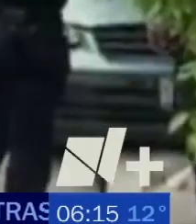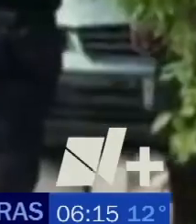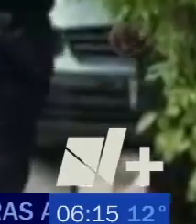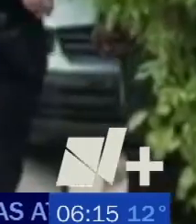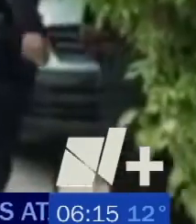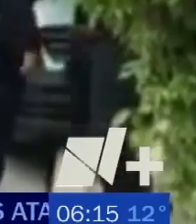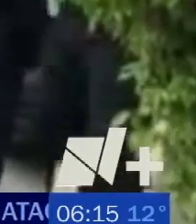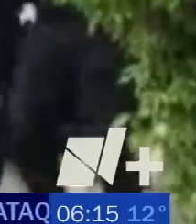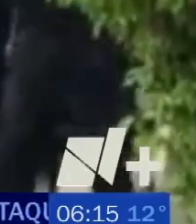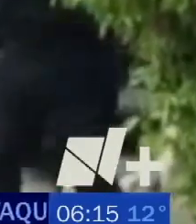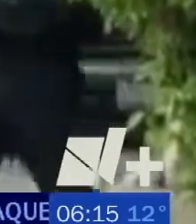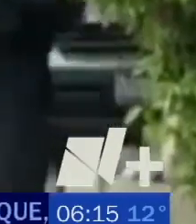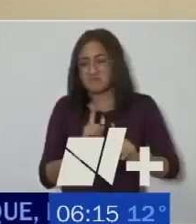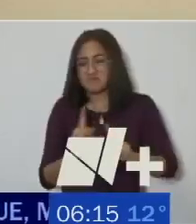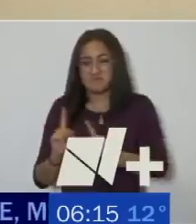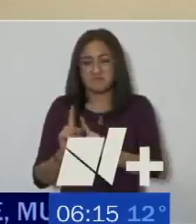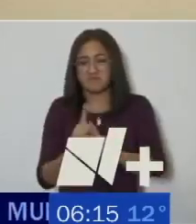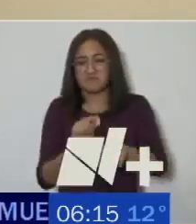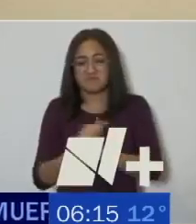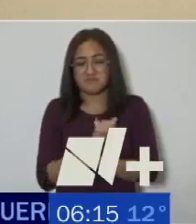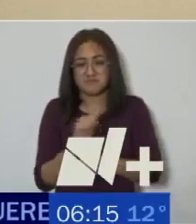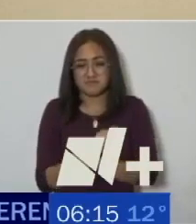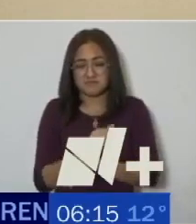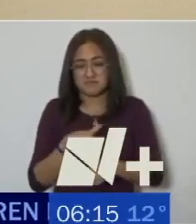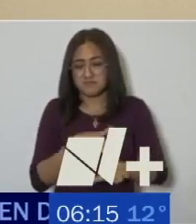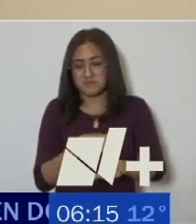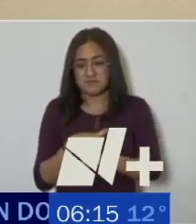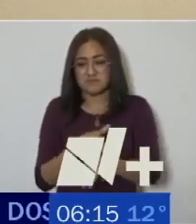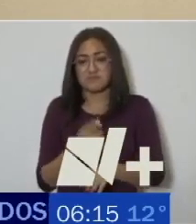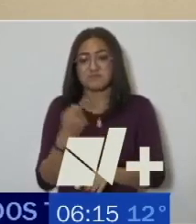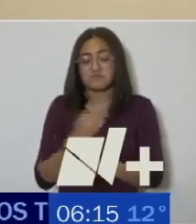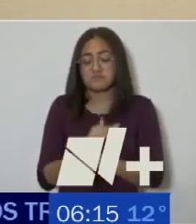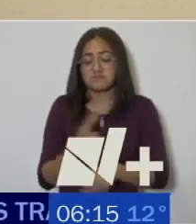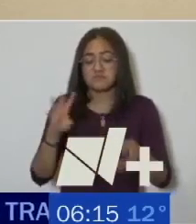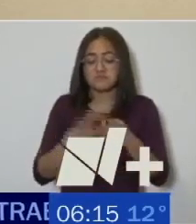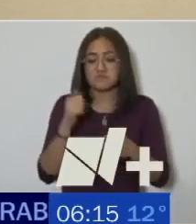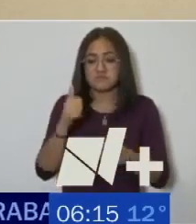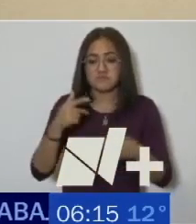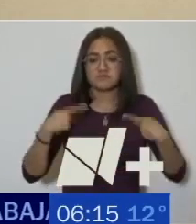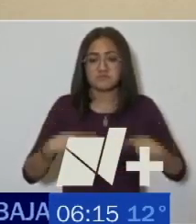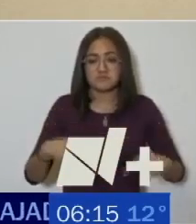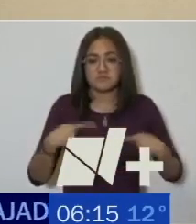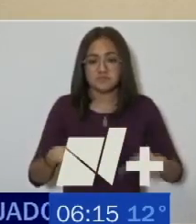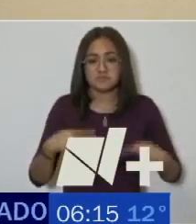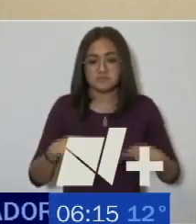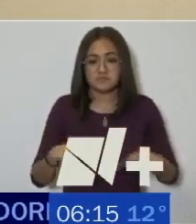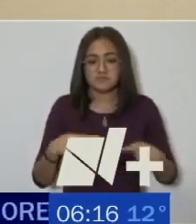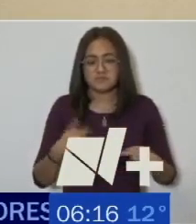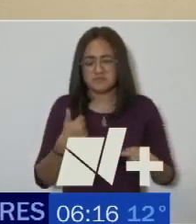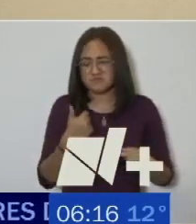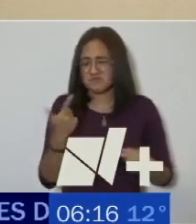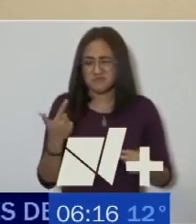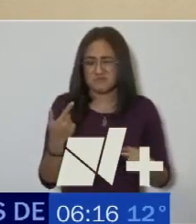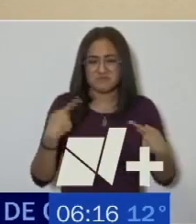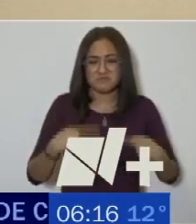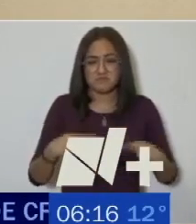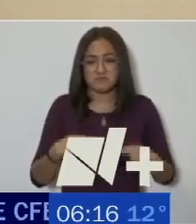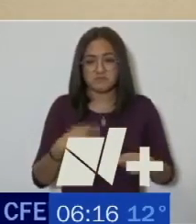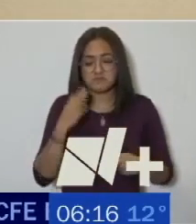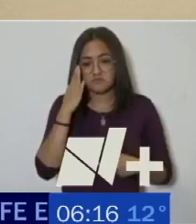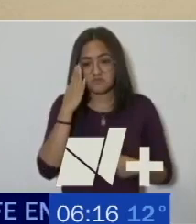y murió y están detenidos seis personas seis o siete